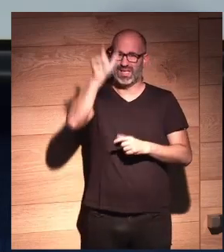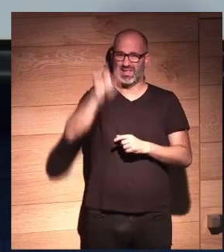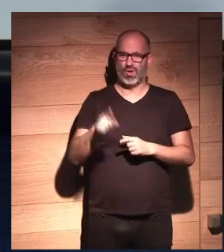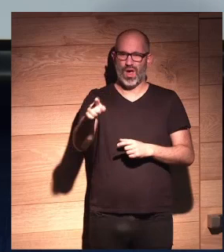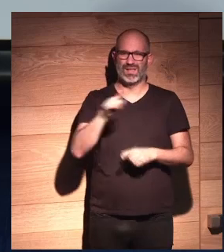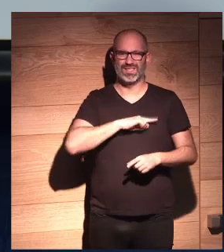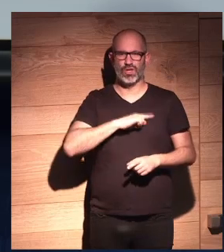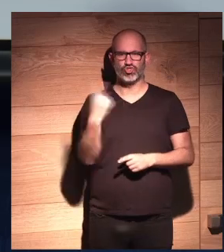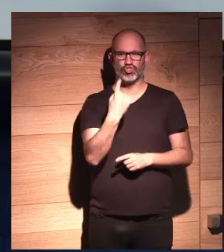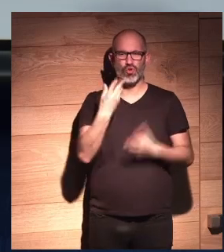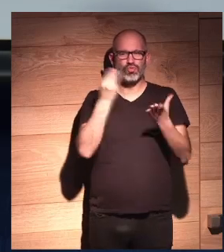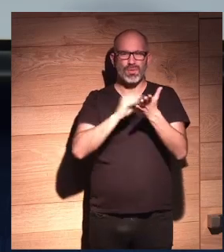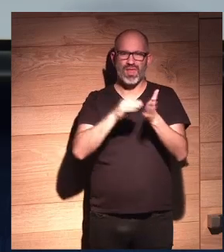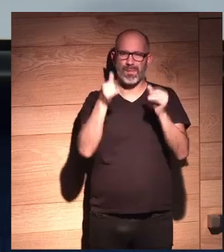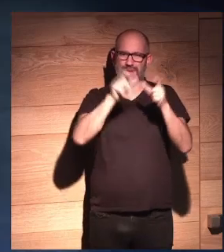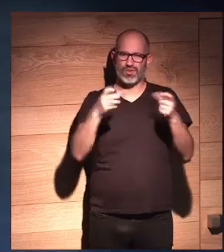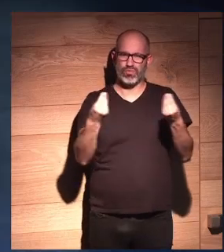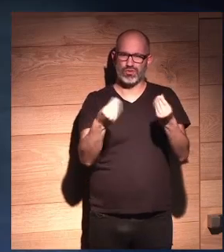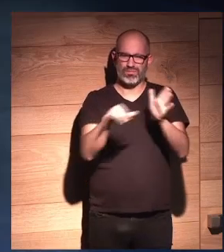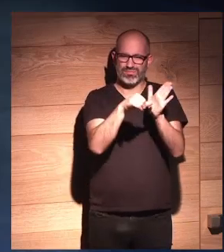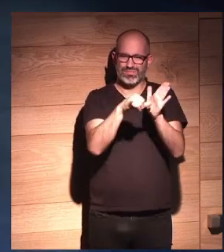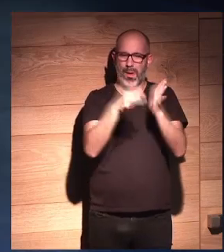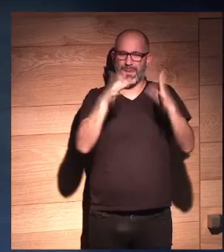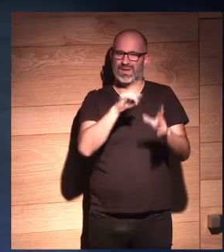muy solitario, rodeado de gente, pero a la vez muy solitario.